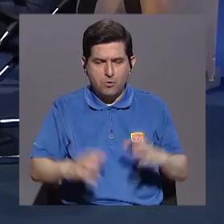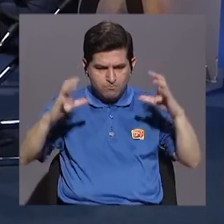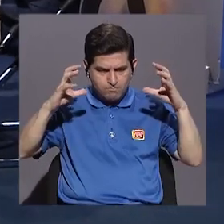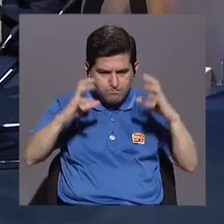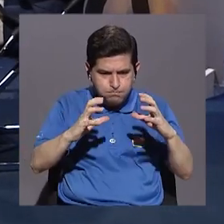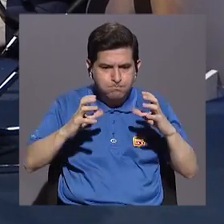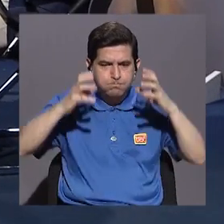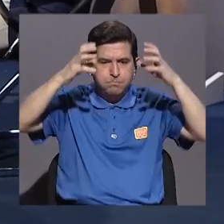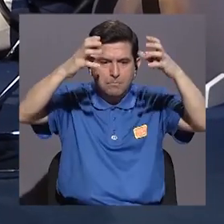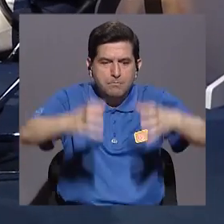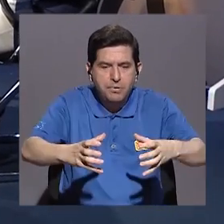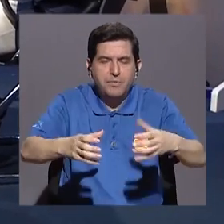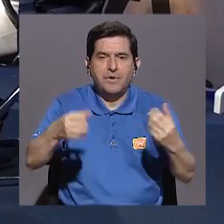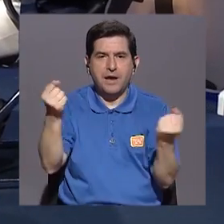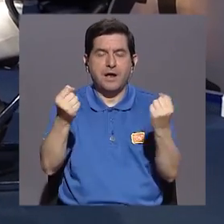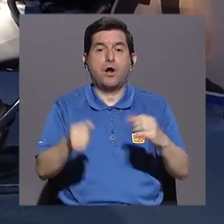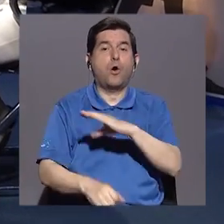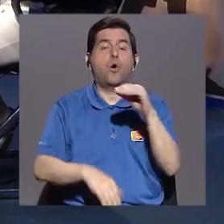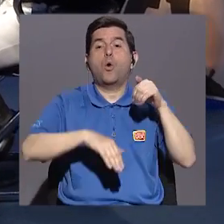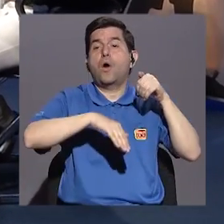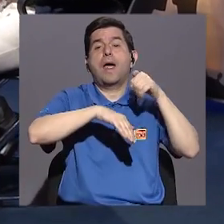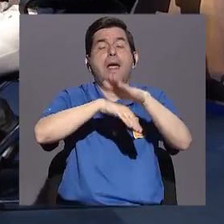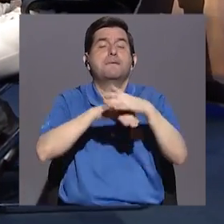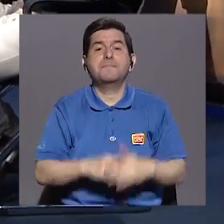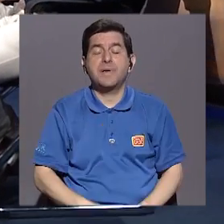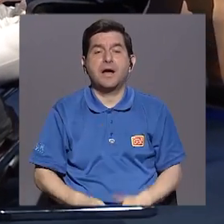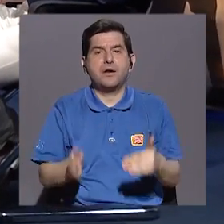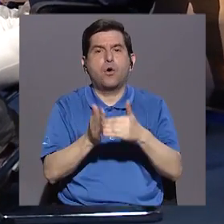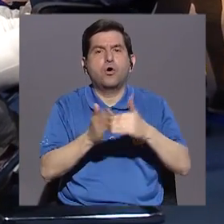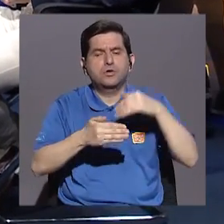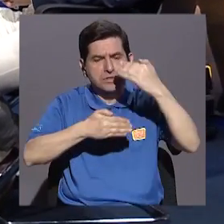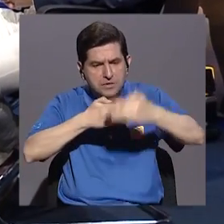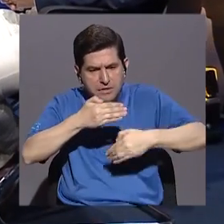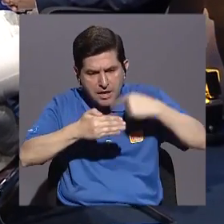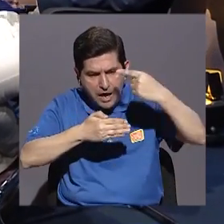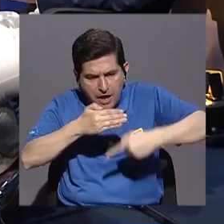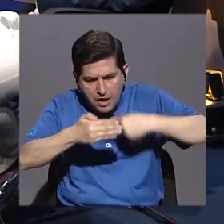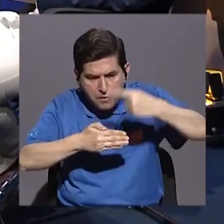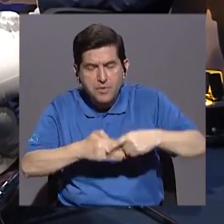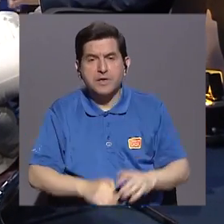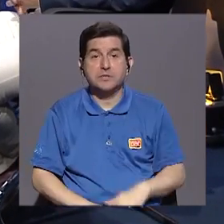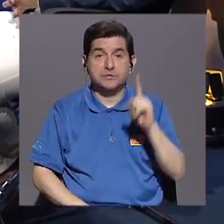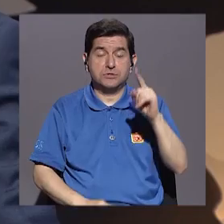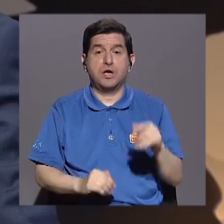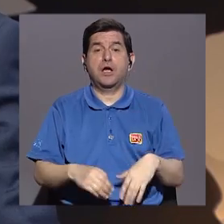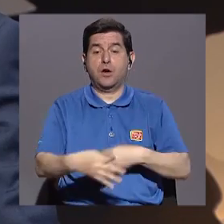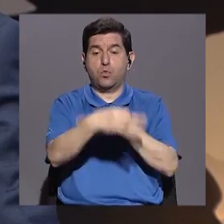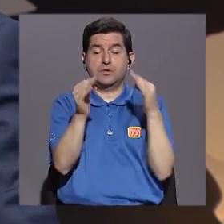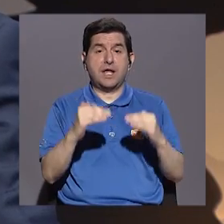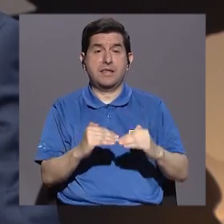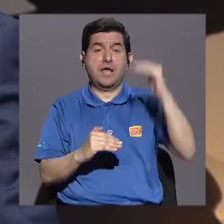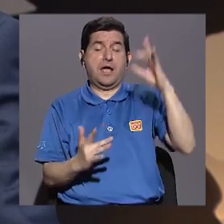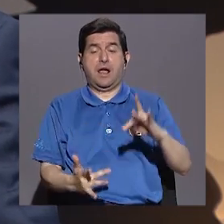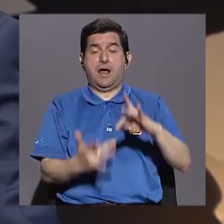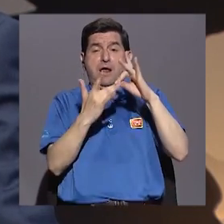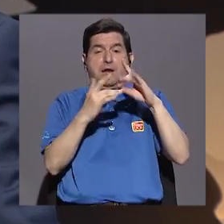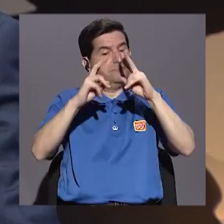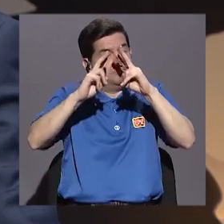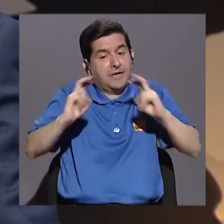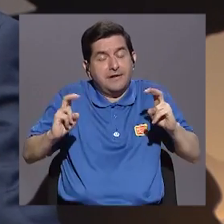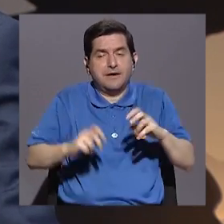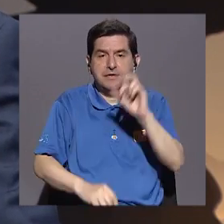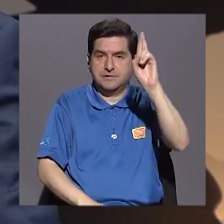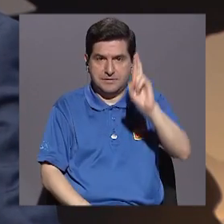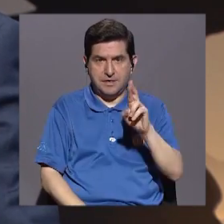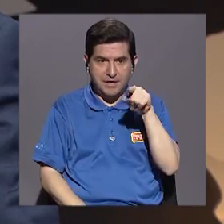viene encapsulado de instalar solo el vehículo o enviarlo a gobernar nuevamente un taller de alta especialización es un tema